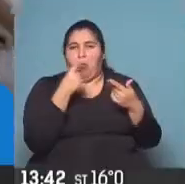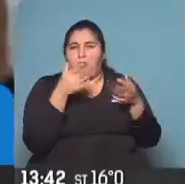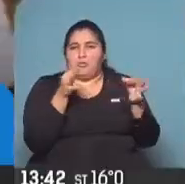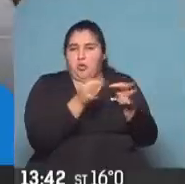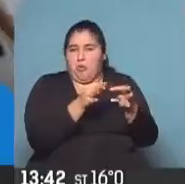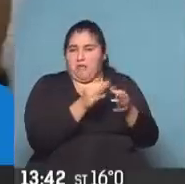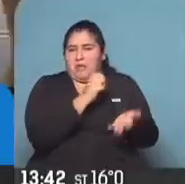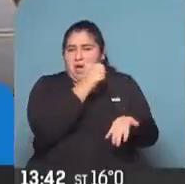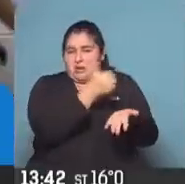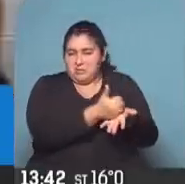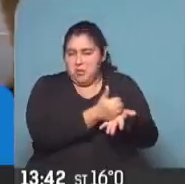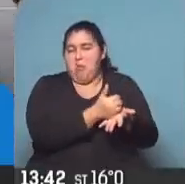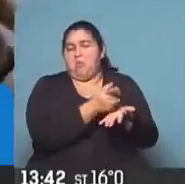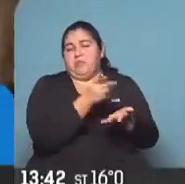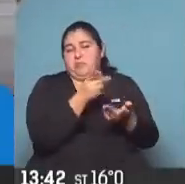ello